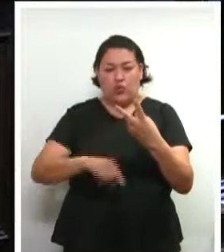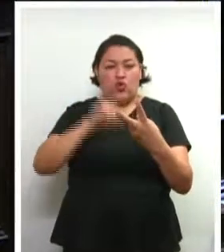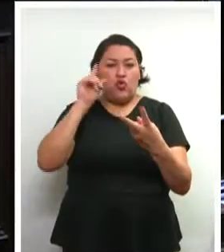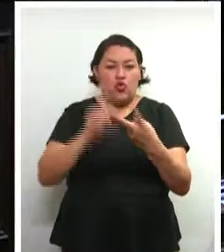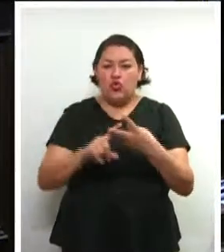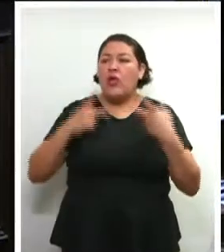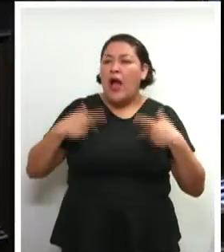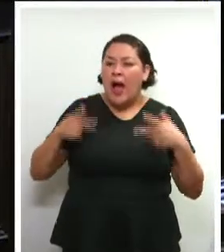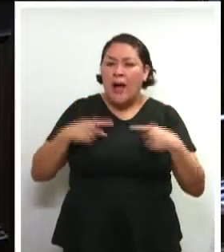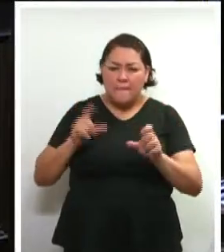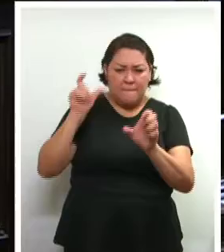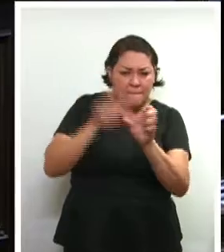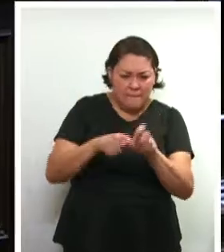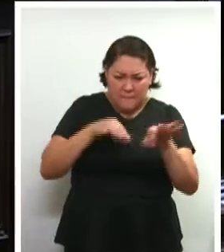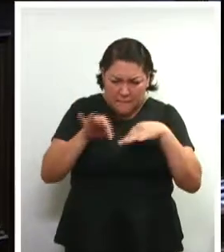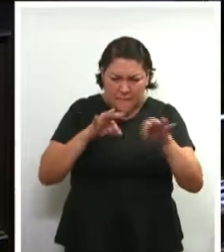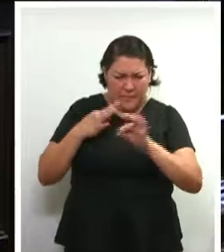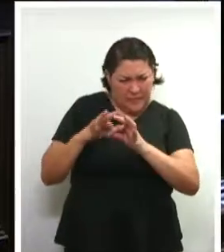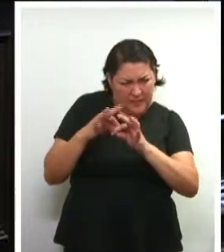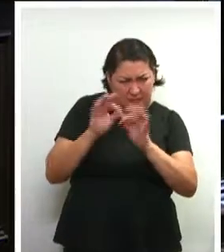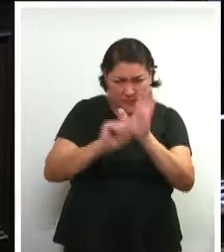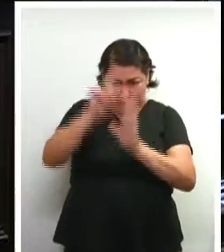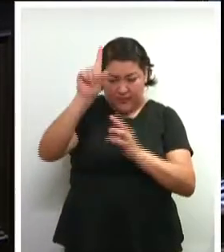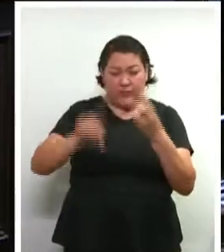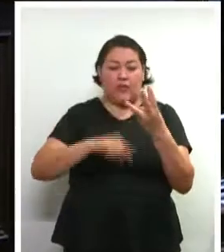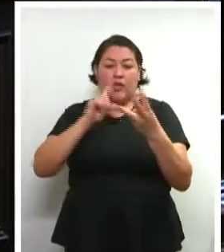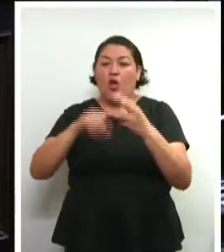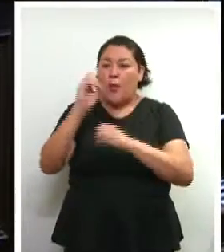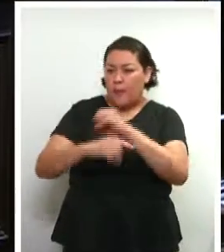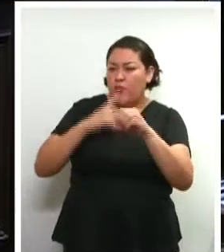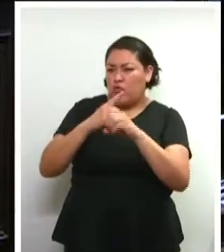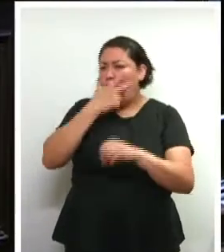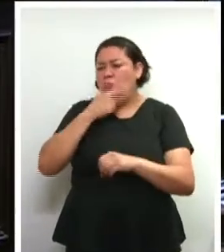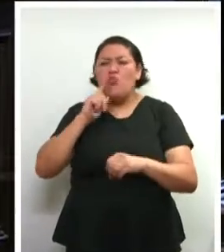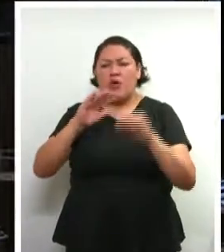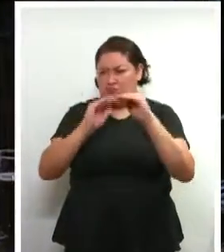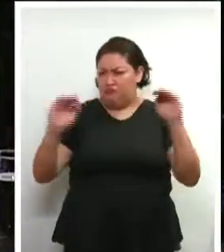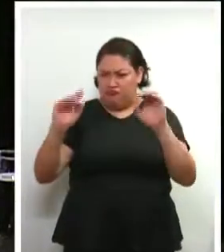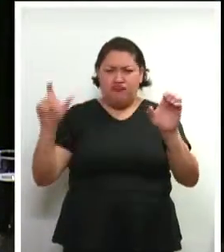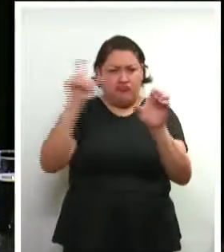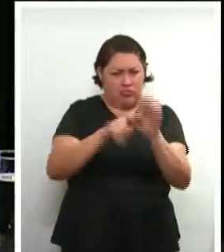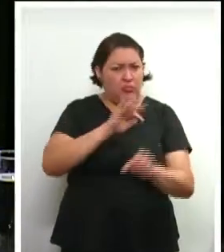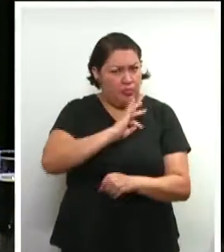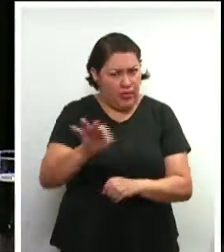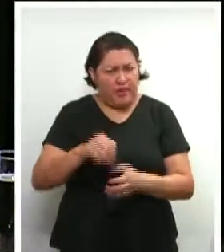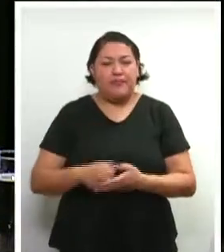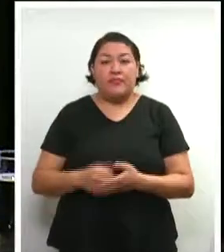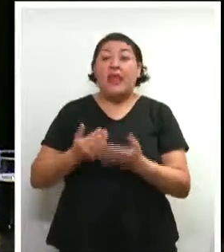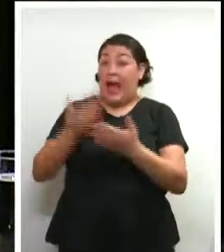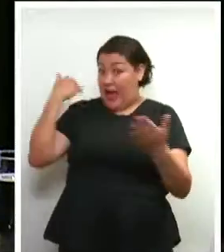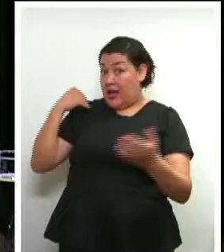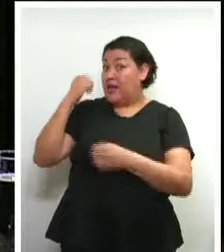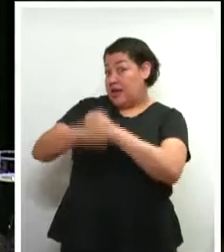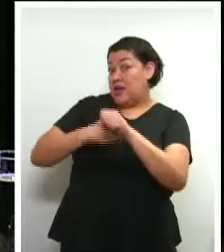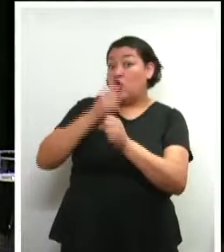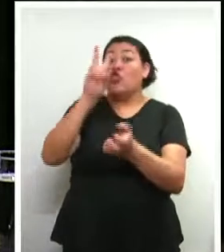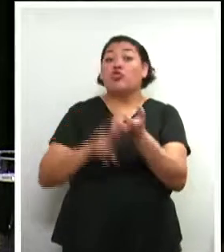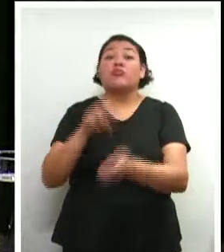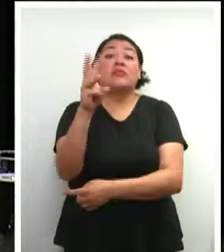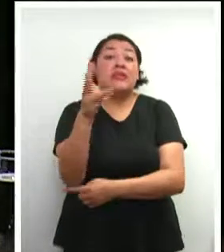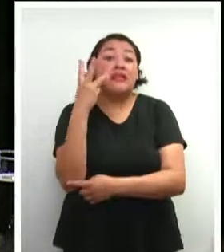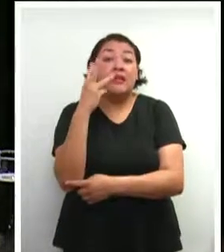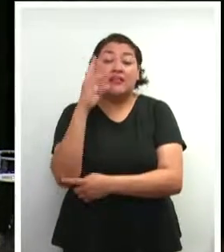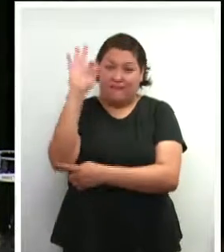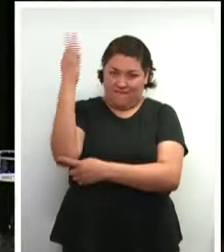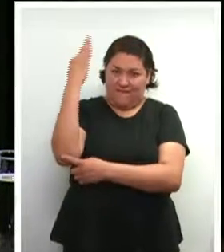de carrera fundado en el mérito y la igualdad de oportunidades. En 2003, el Gobierno federal expidió la Ley